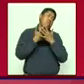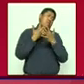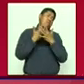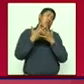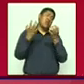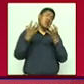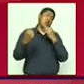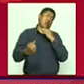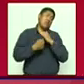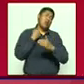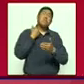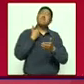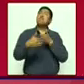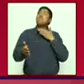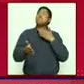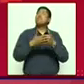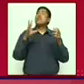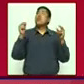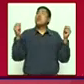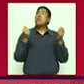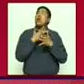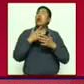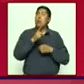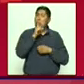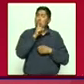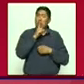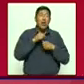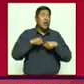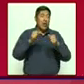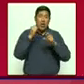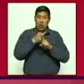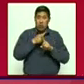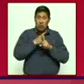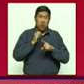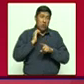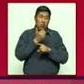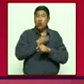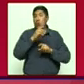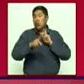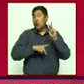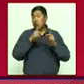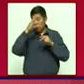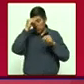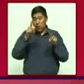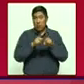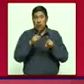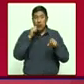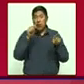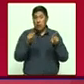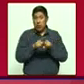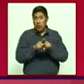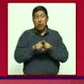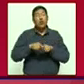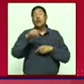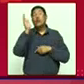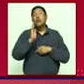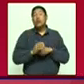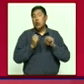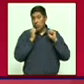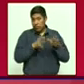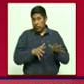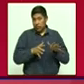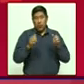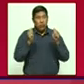intentaron matarme. No tengo miedo, no me callarán. Seguiré luchando junto a nuestro pueblo, junto a mis hermanas y hermanos que nunca me